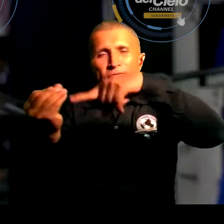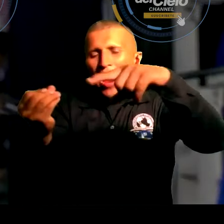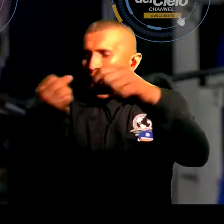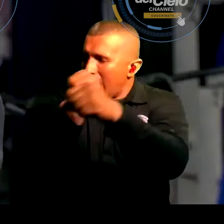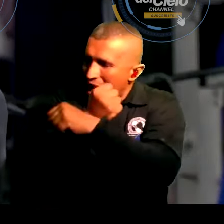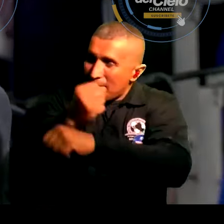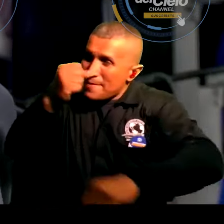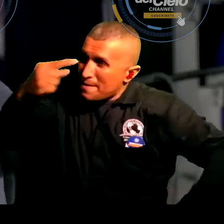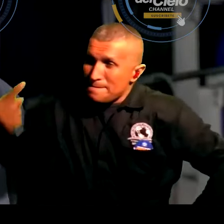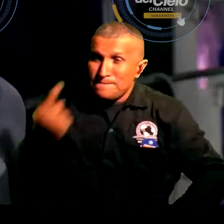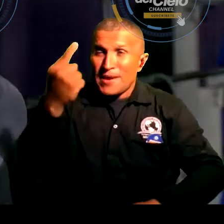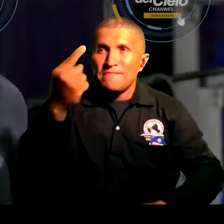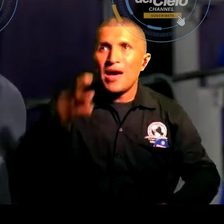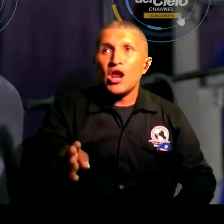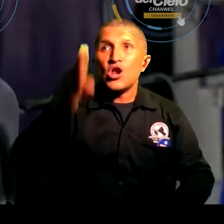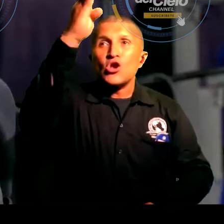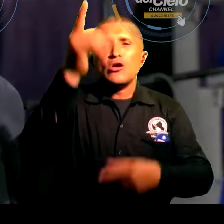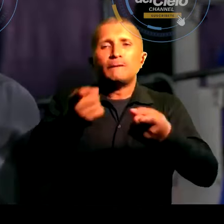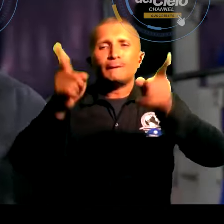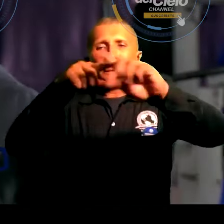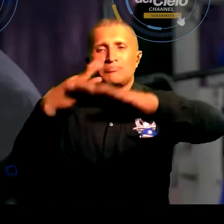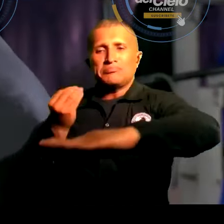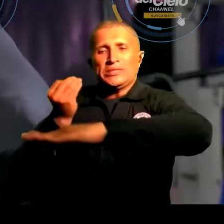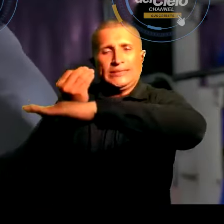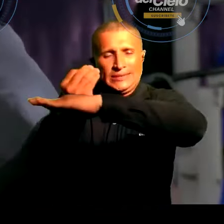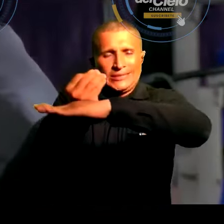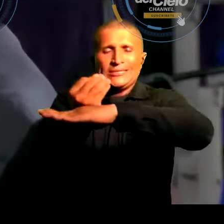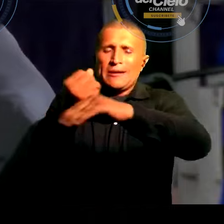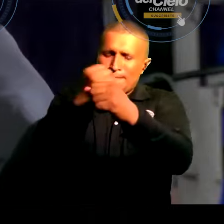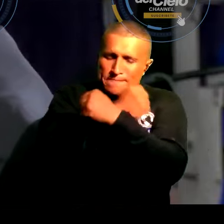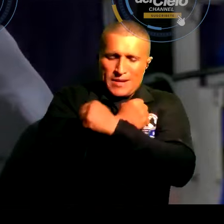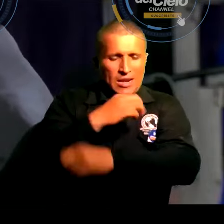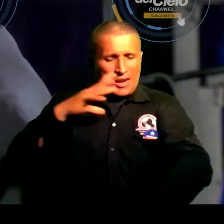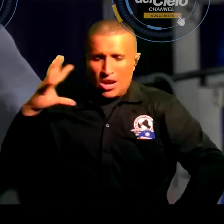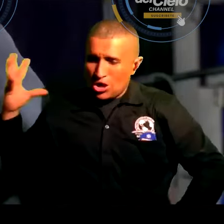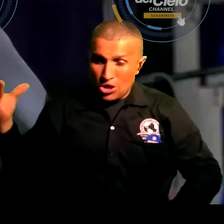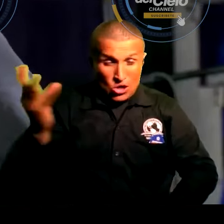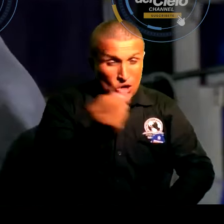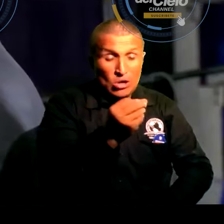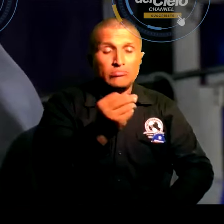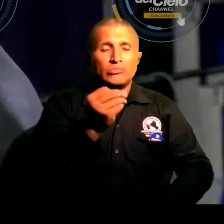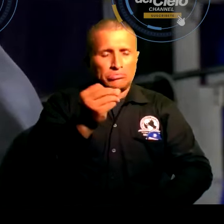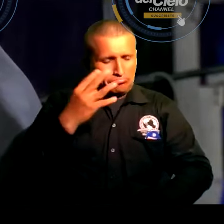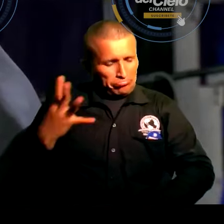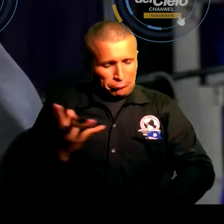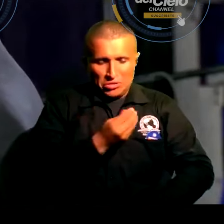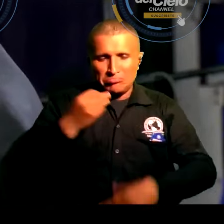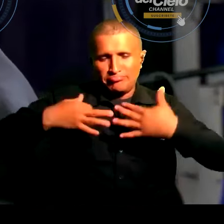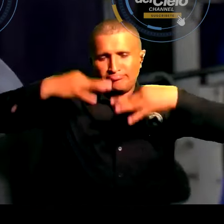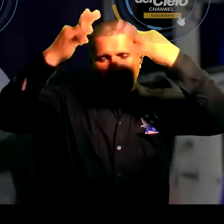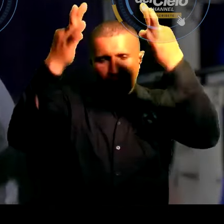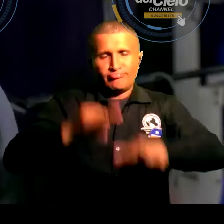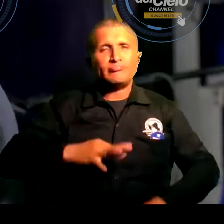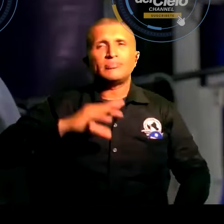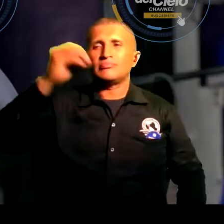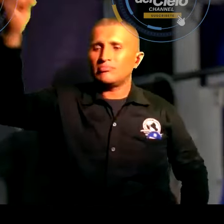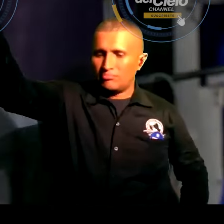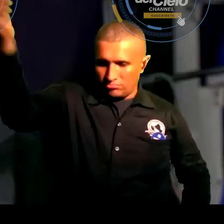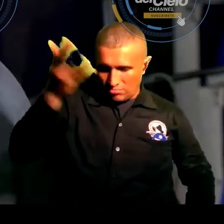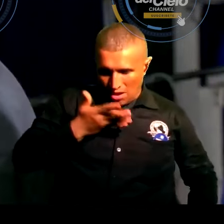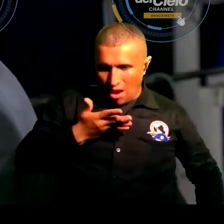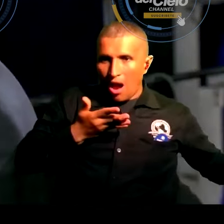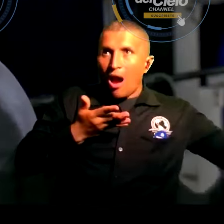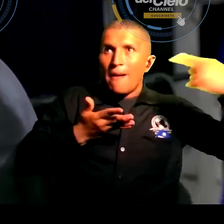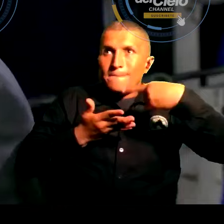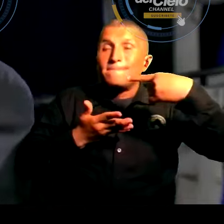ame esta iglesia. Nosotros somos lo que somos por la gracia del Señor y por esta